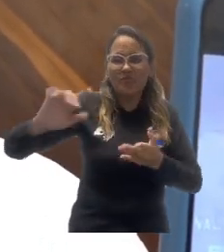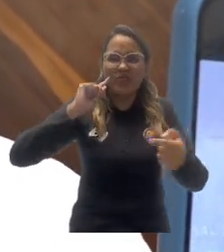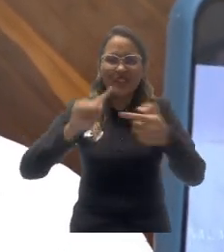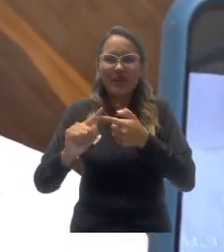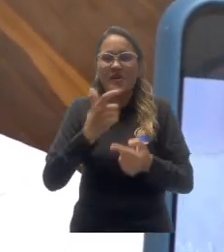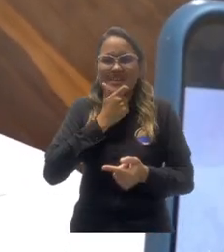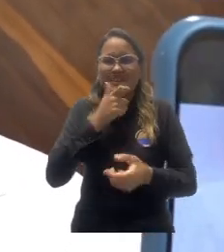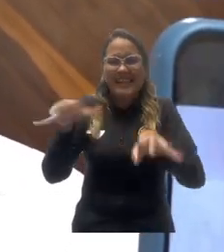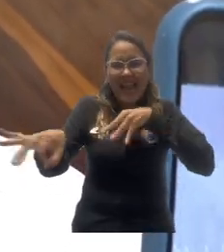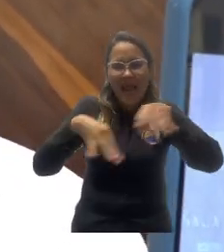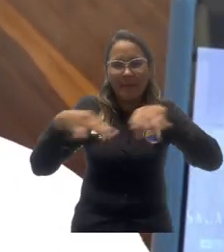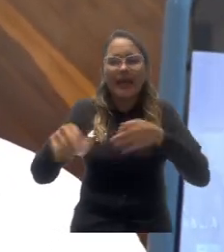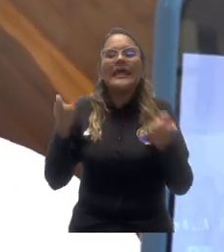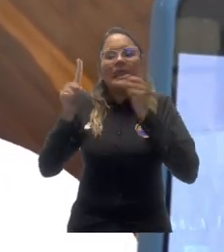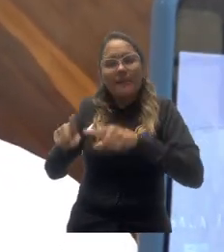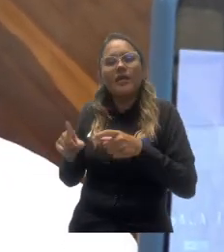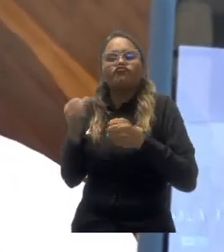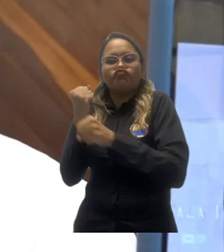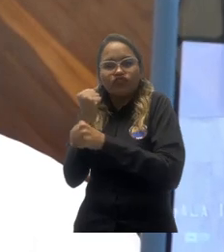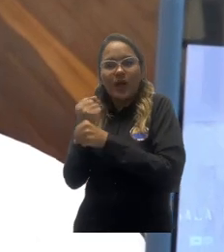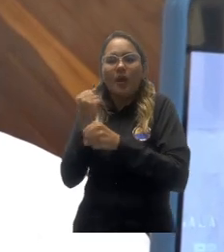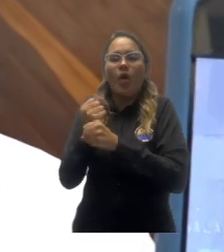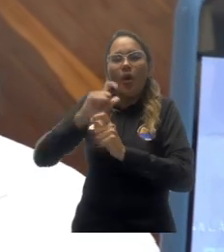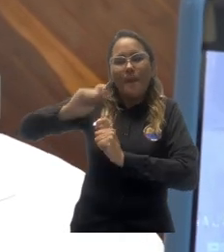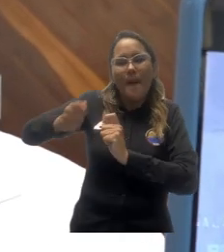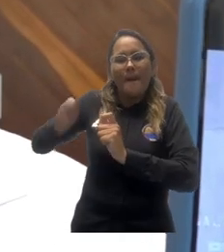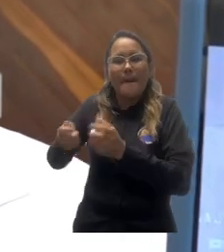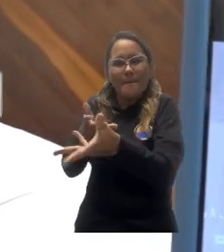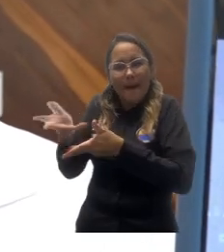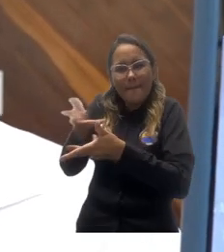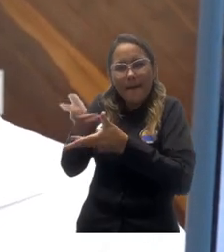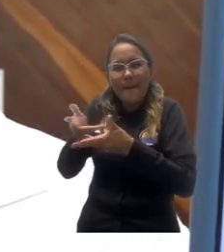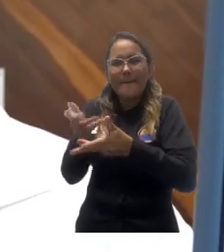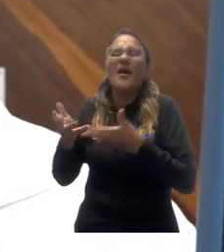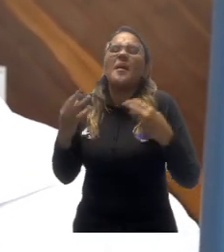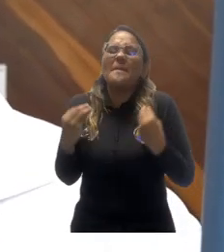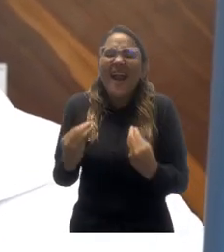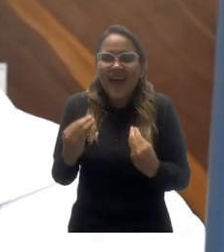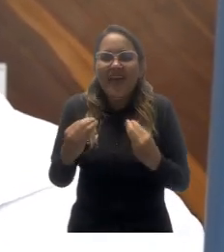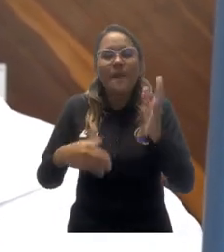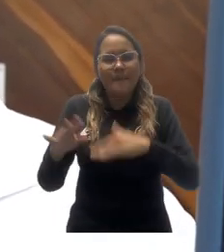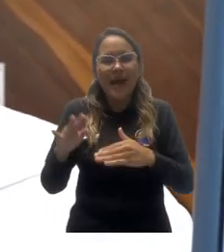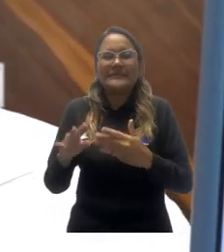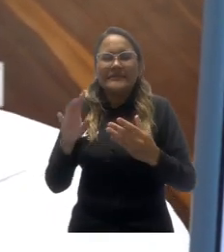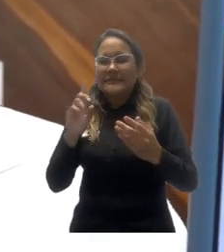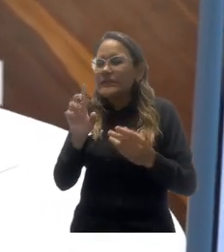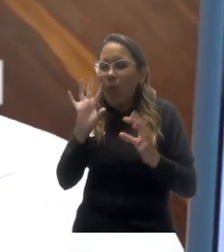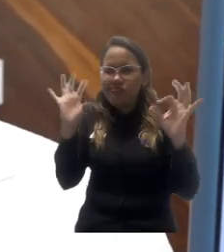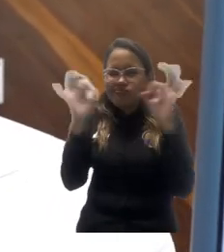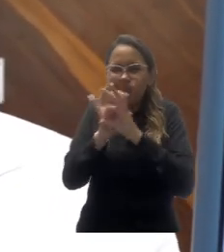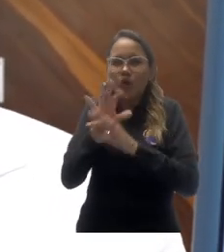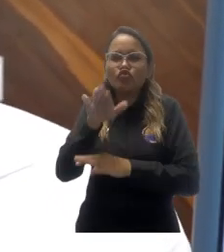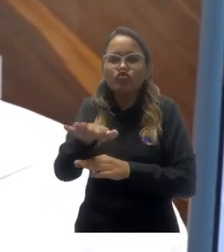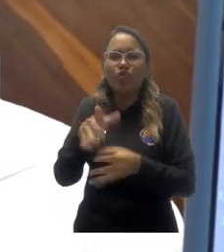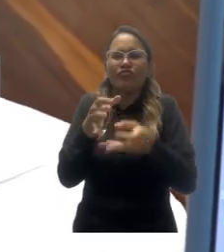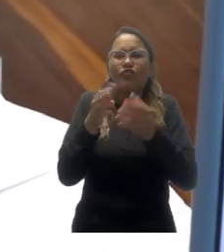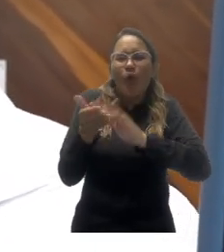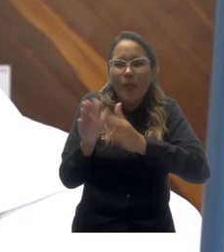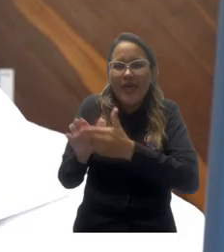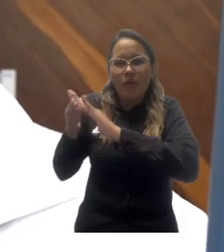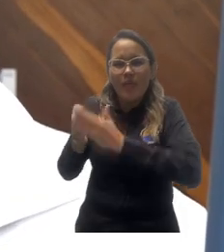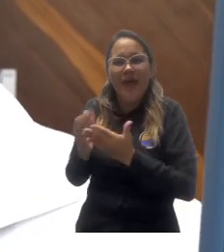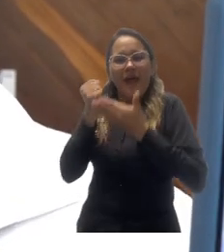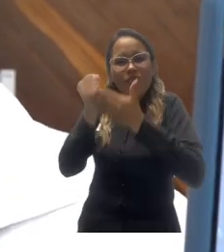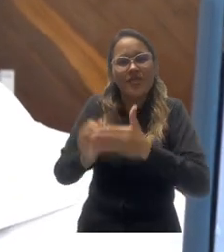eso estoy trabajando de la mano con Banasan y la Fundación Banasan desde el bilingüismo y el comercio justo en zona bananera para focalizar las comunidades y